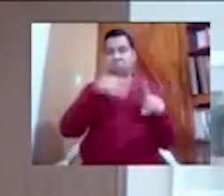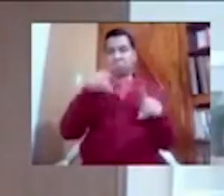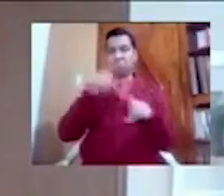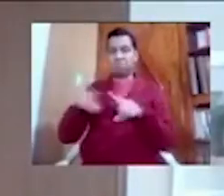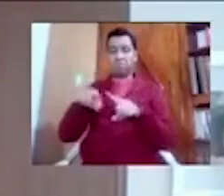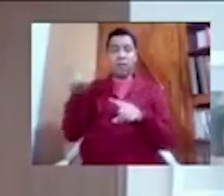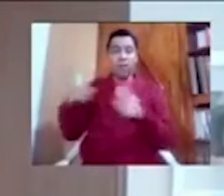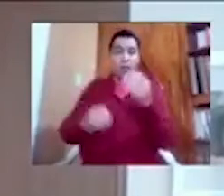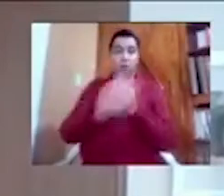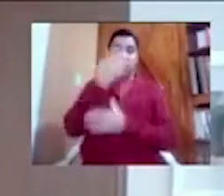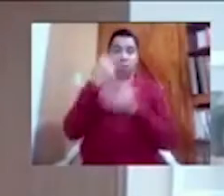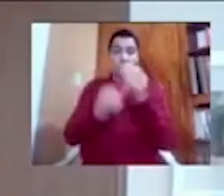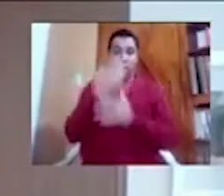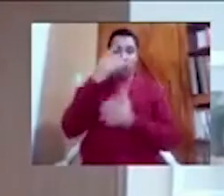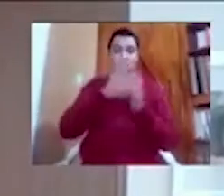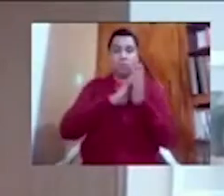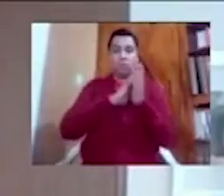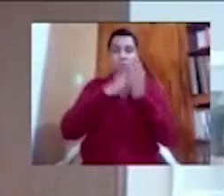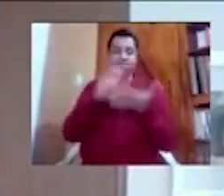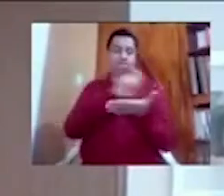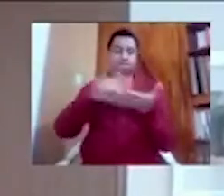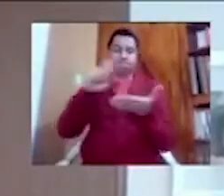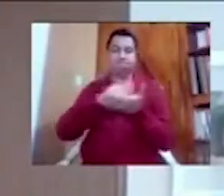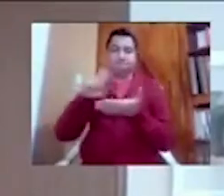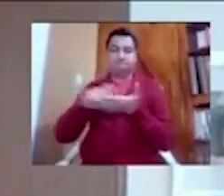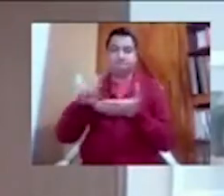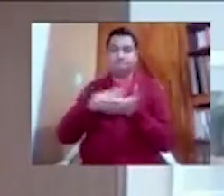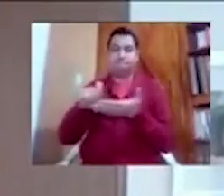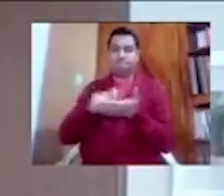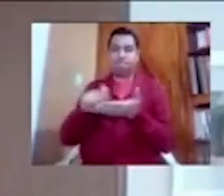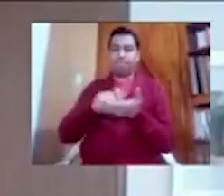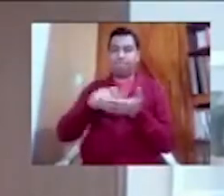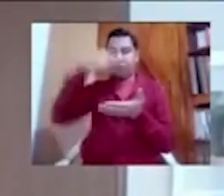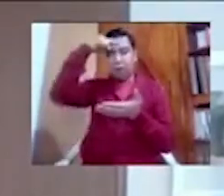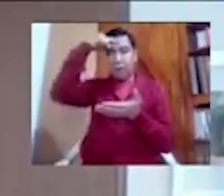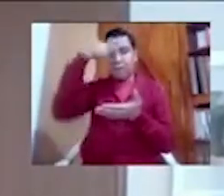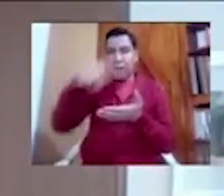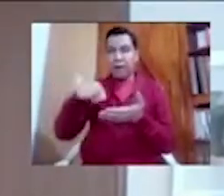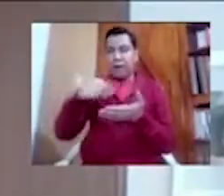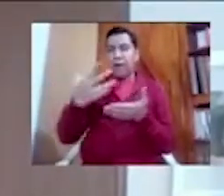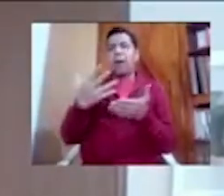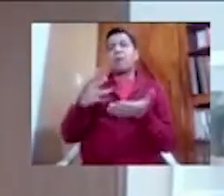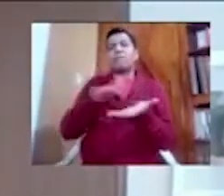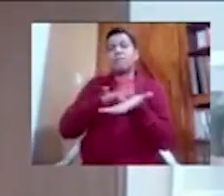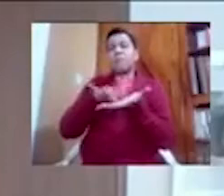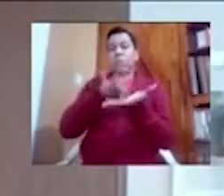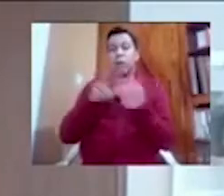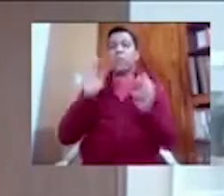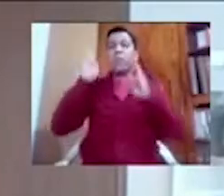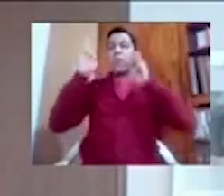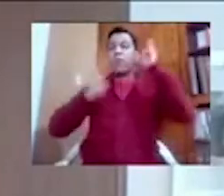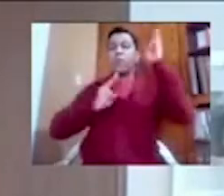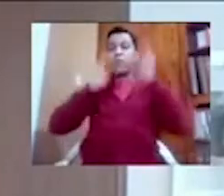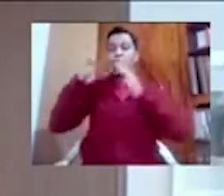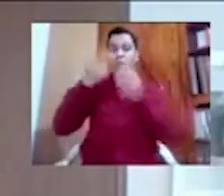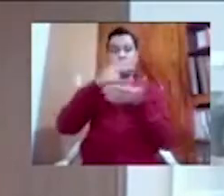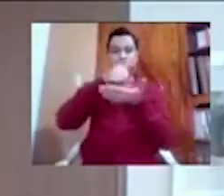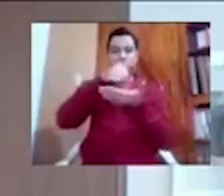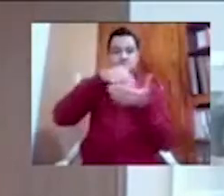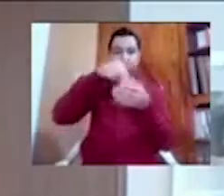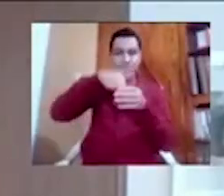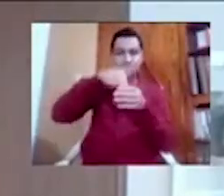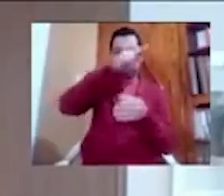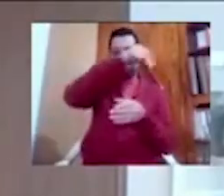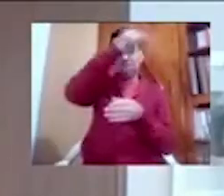muchas obras, entre ellas está Alfredo Guatirrojo y el Museo Nacional de la Acuarela, que obtuvo el premio Antonio García Cubas del INAH al